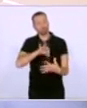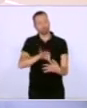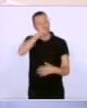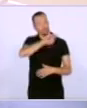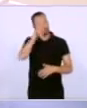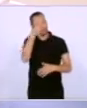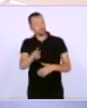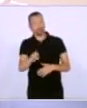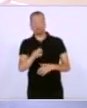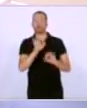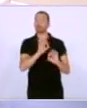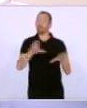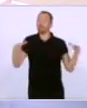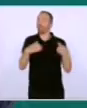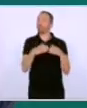centralista